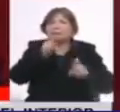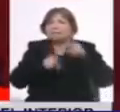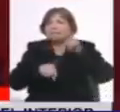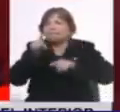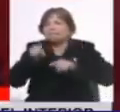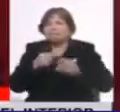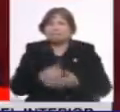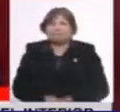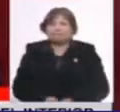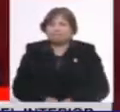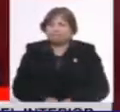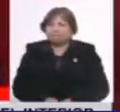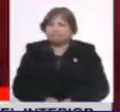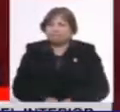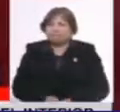algún